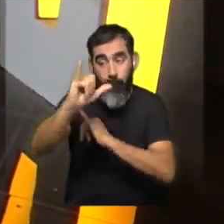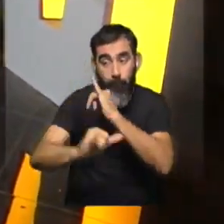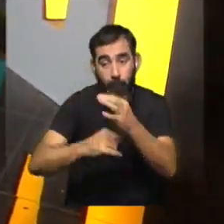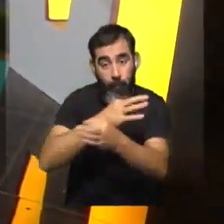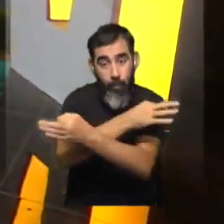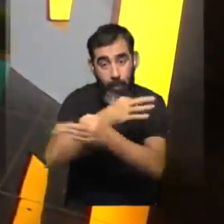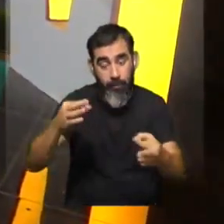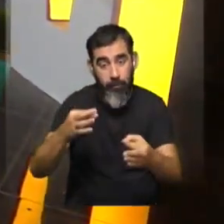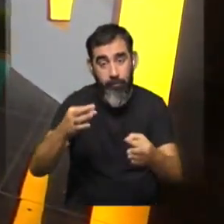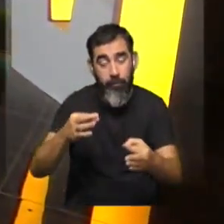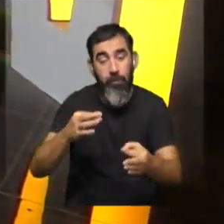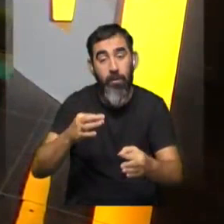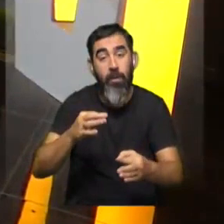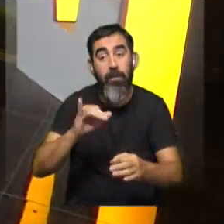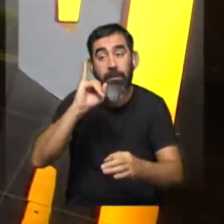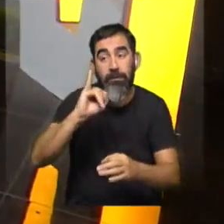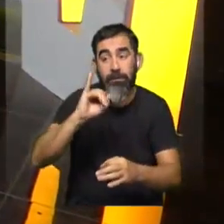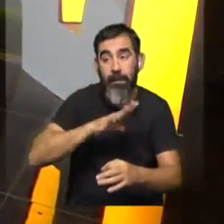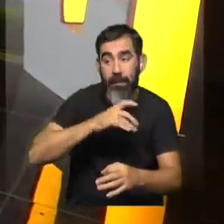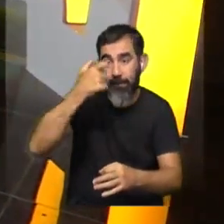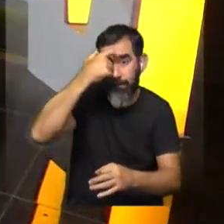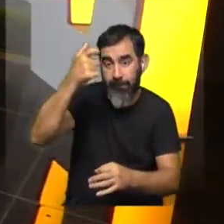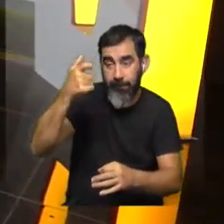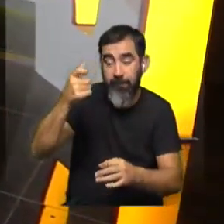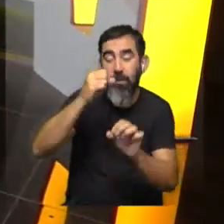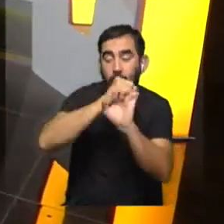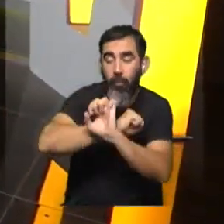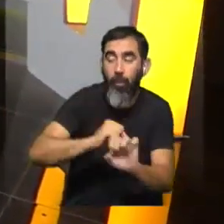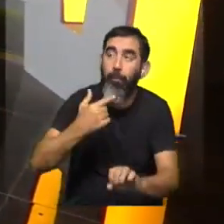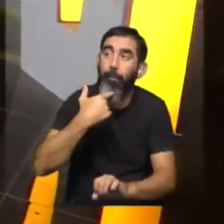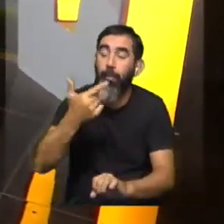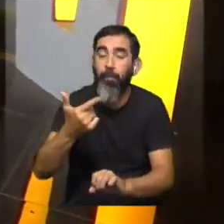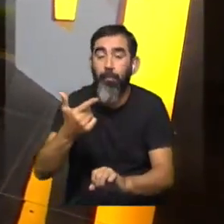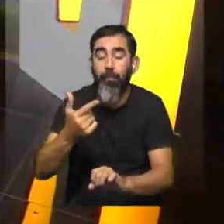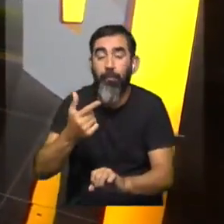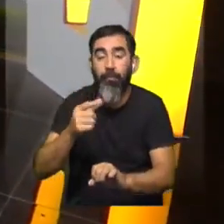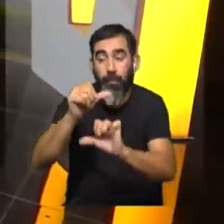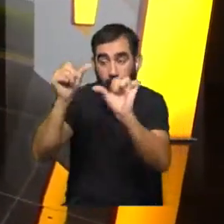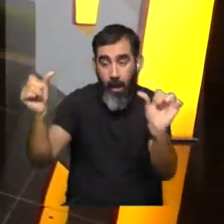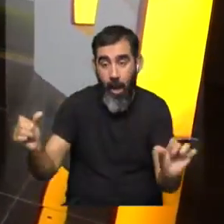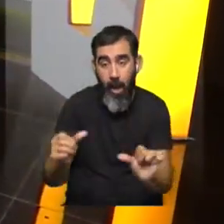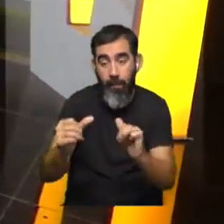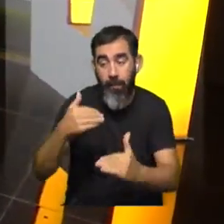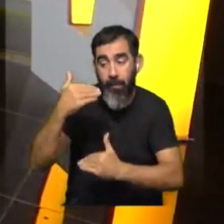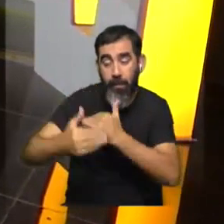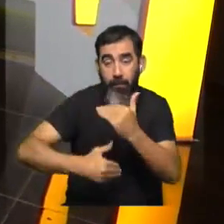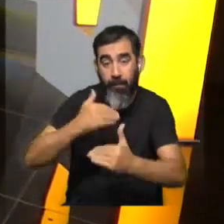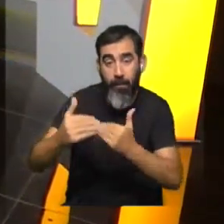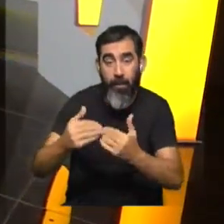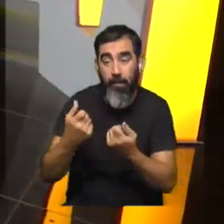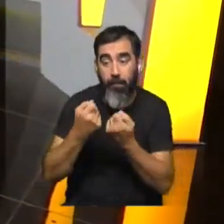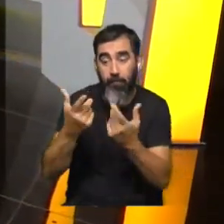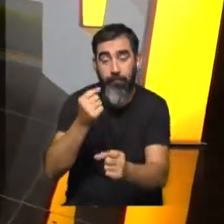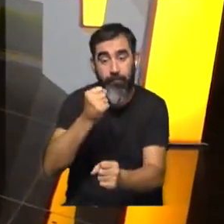cierta, nos muestra de que aplicando ciencia uno puede, por ejemplo, generar actividades que dan